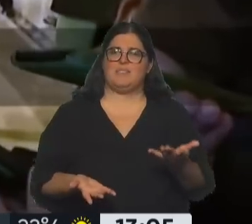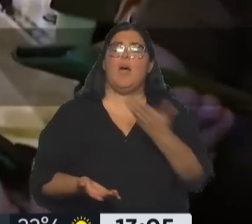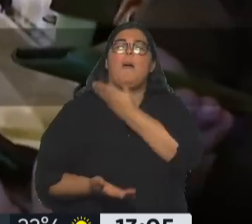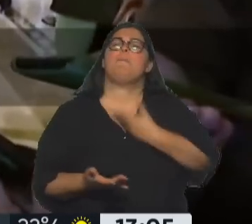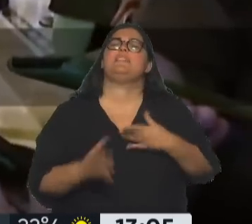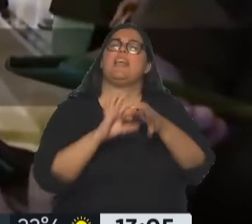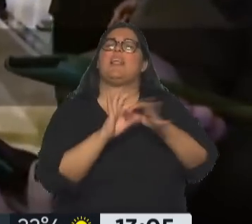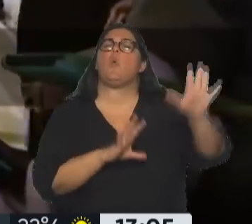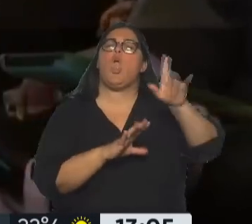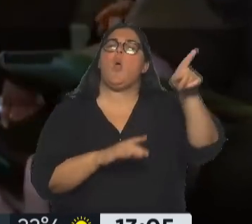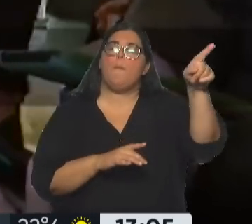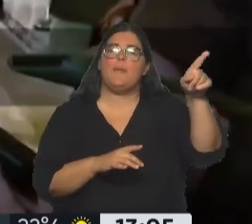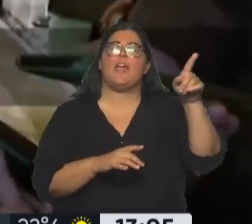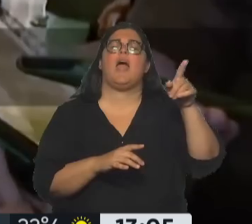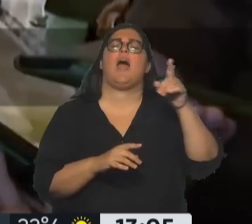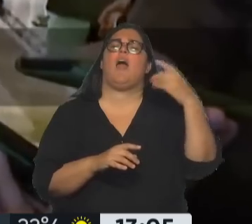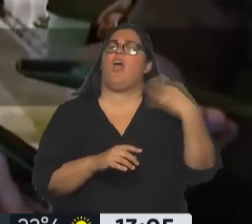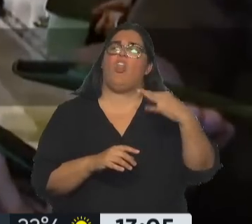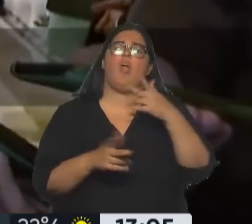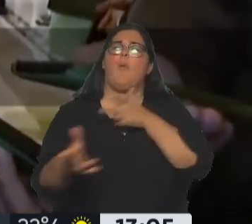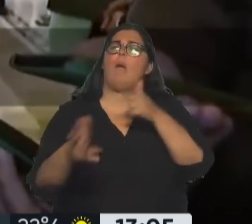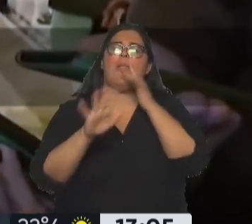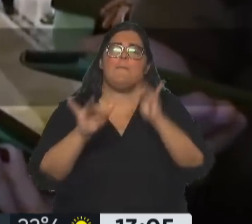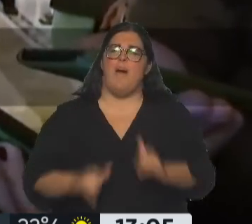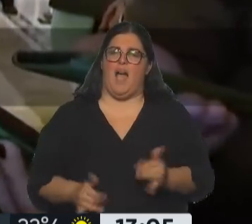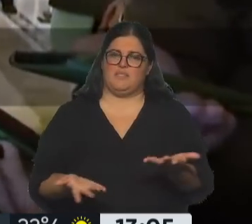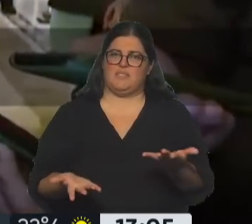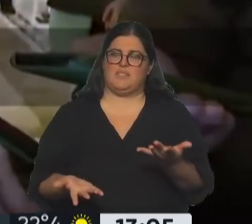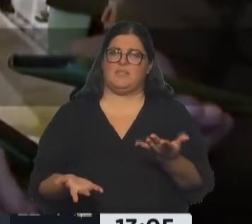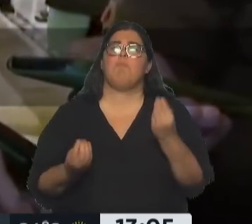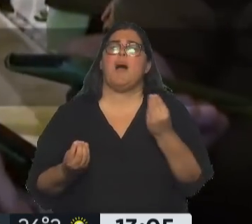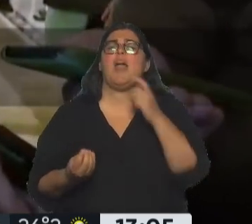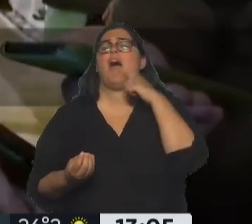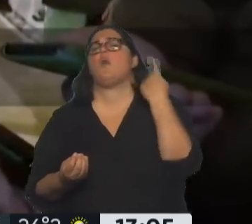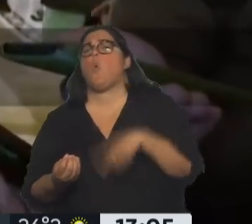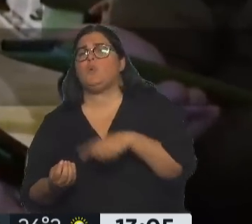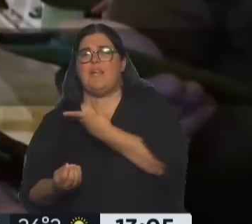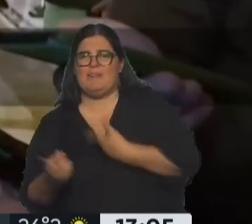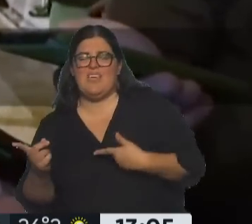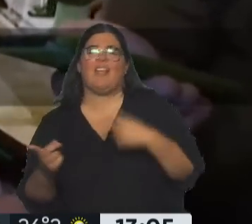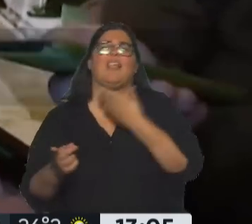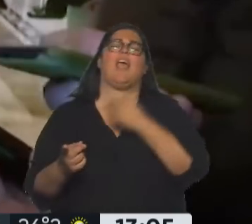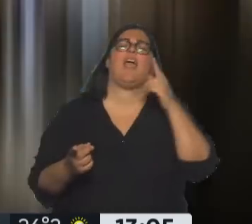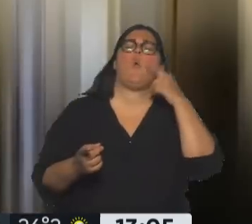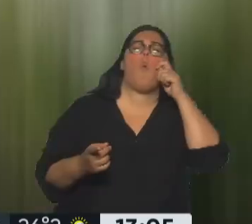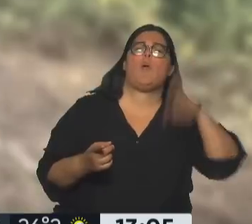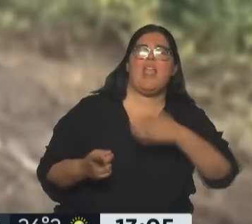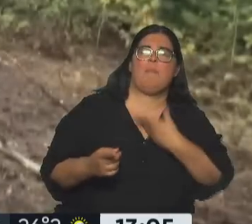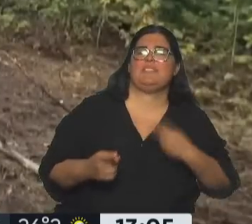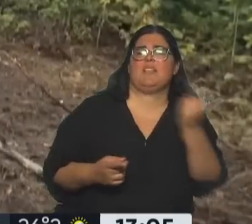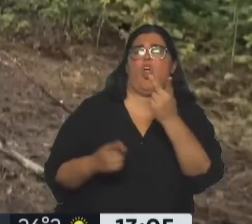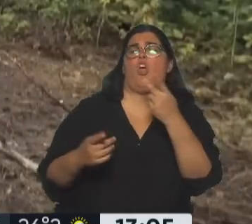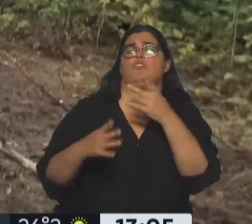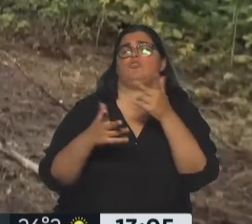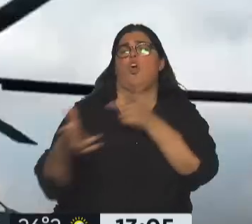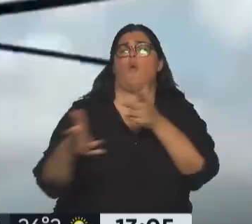comece a falar em paz, para a gente poder convencer o Putin e o Zelensky de que a paz interessa a todo mundo.